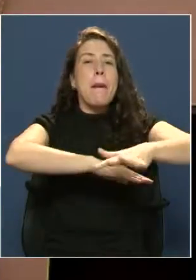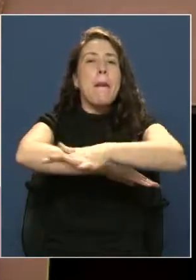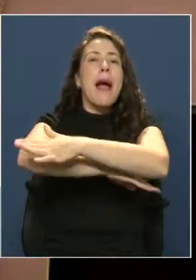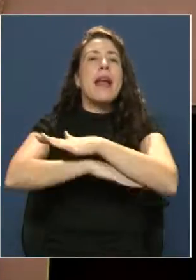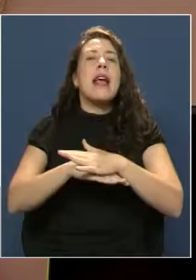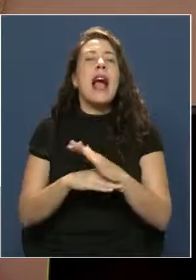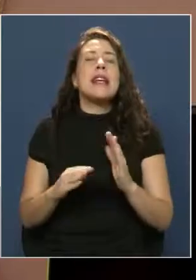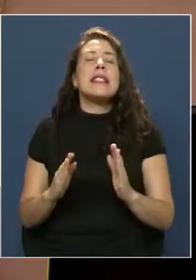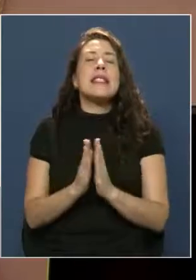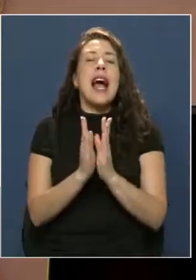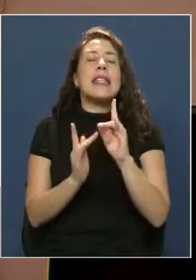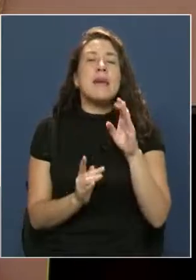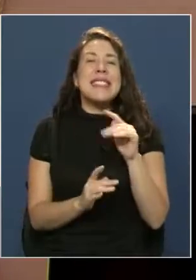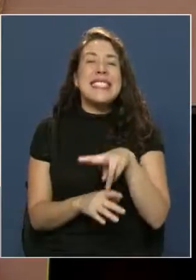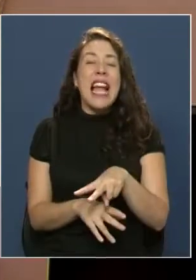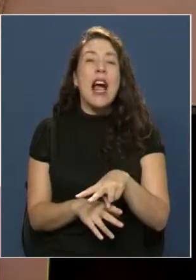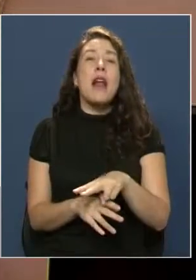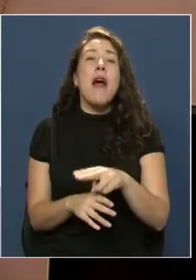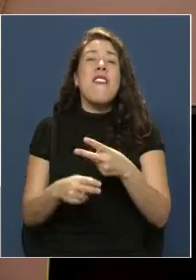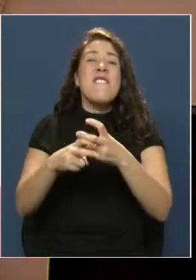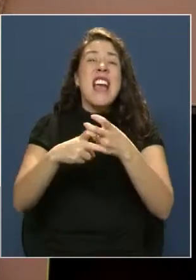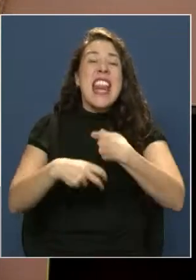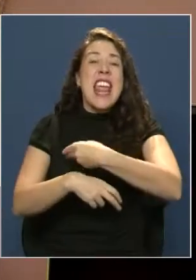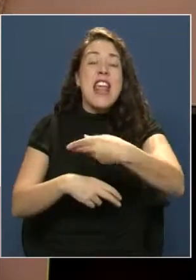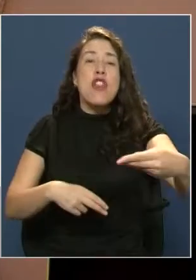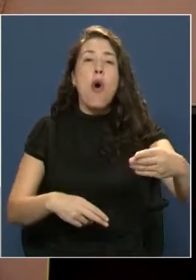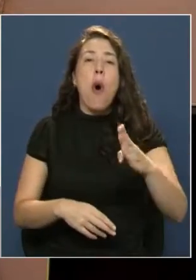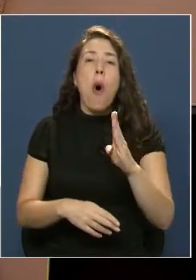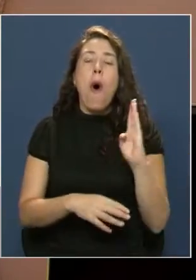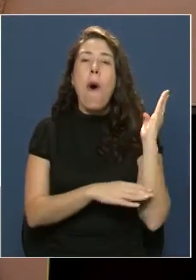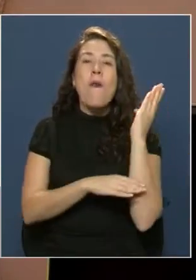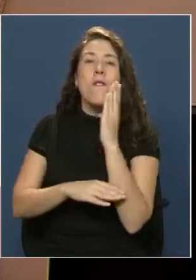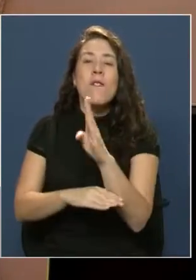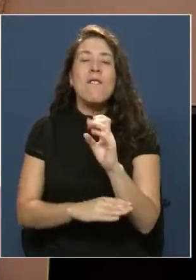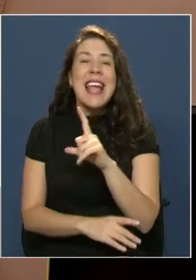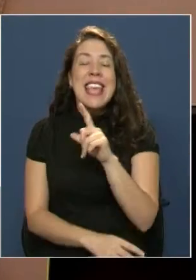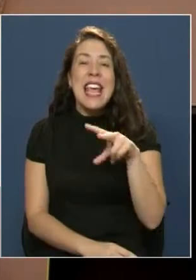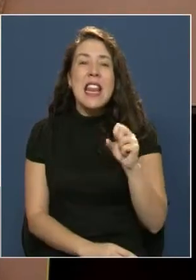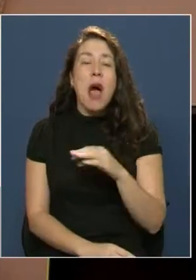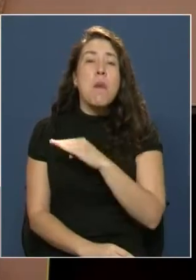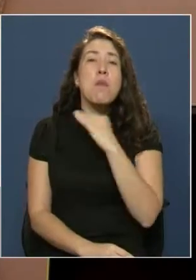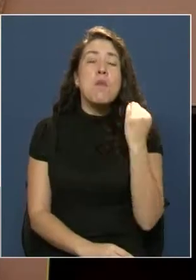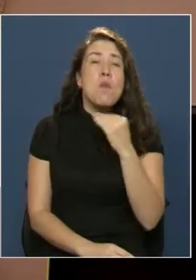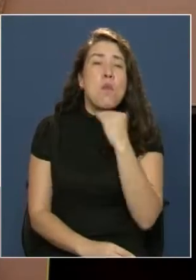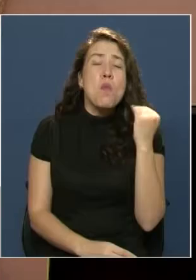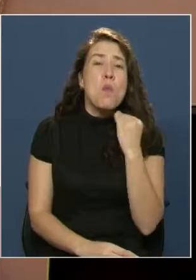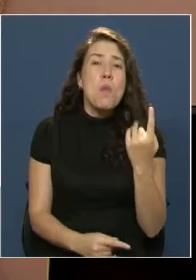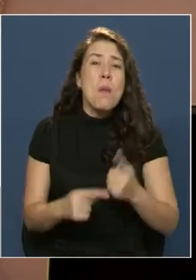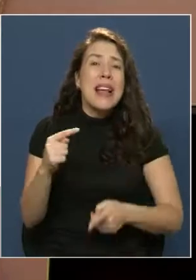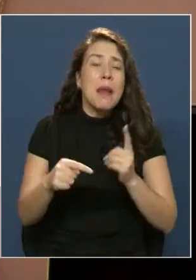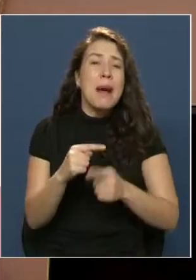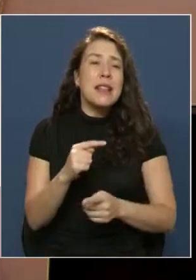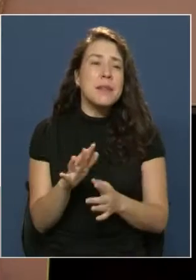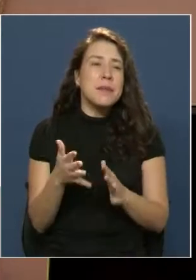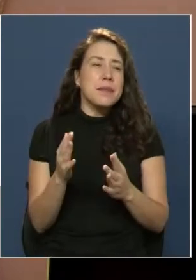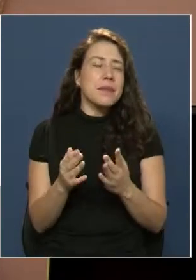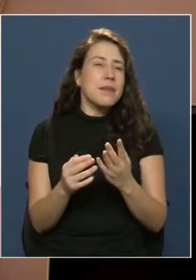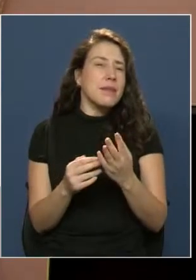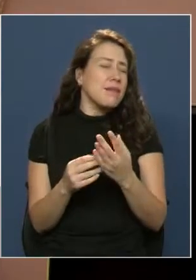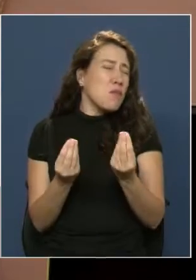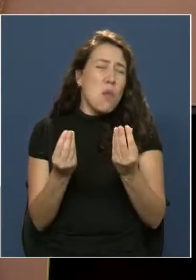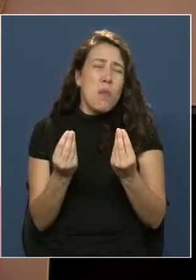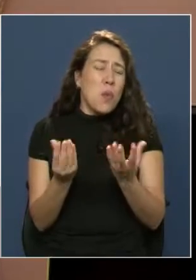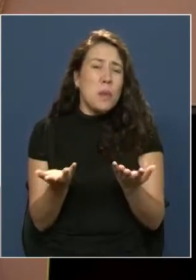500, envenenamientos de ballenas para matar cerca de Bahía Gulaya a